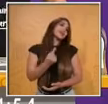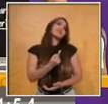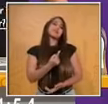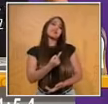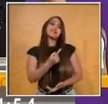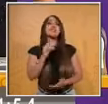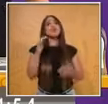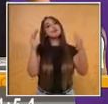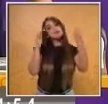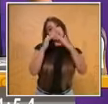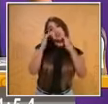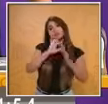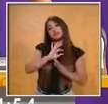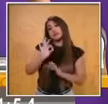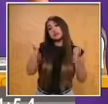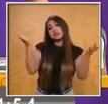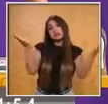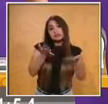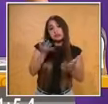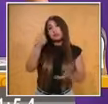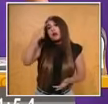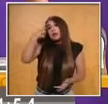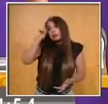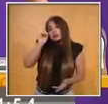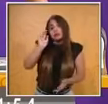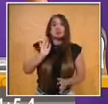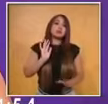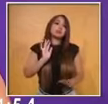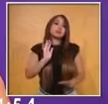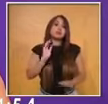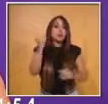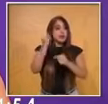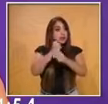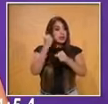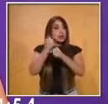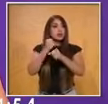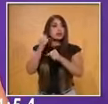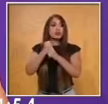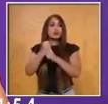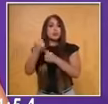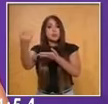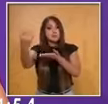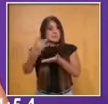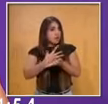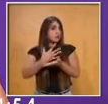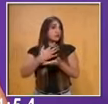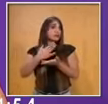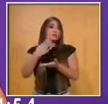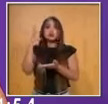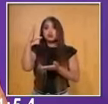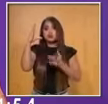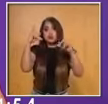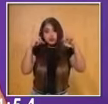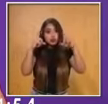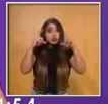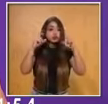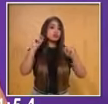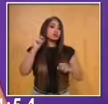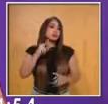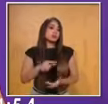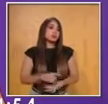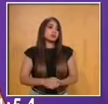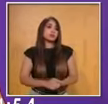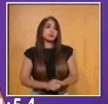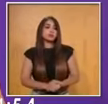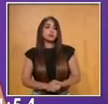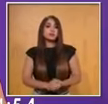hacer más fácil. Practícalo, mándanos alguna imagen donde lo estás realizando.